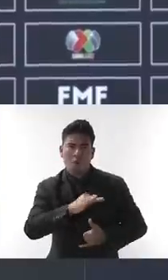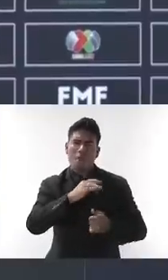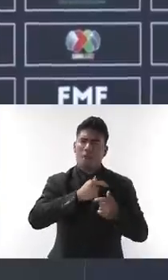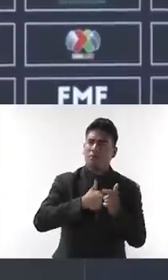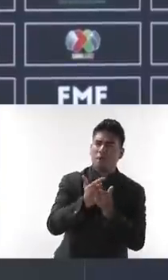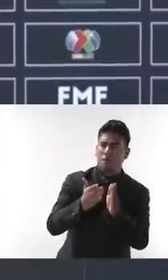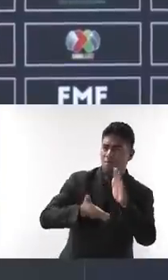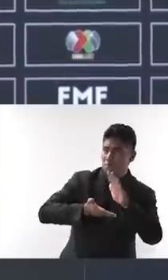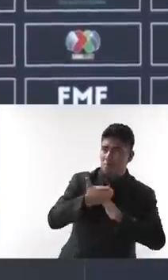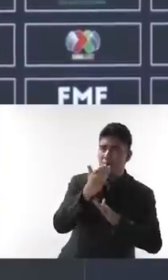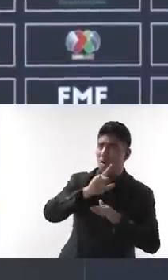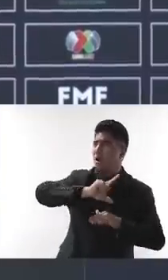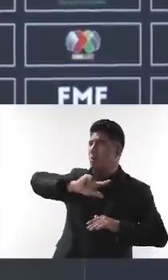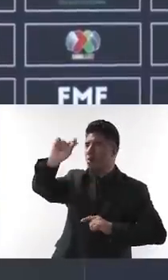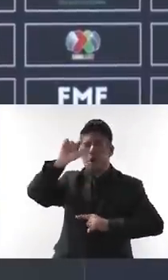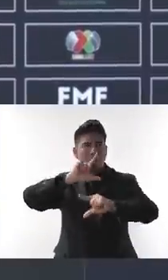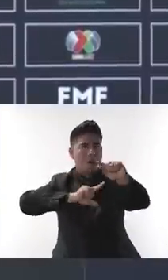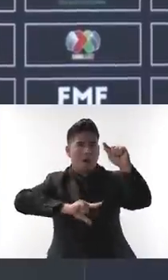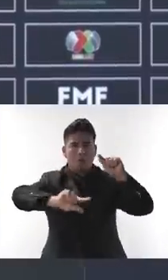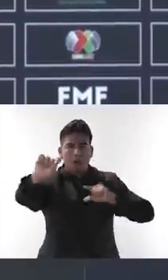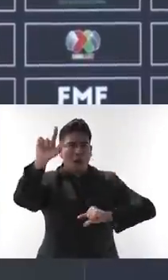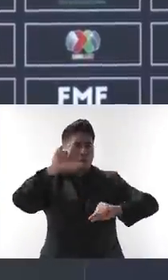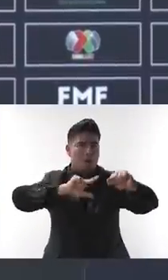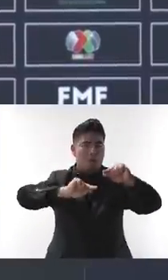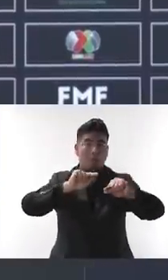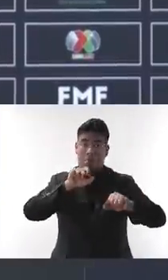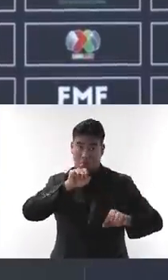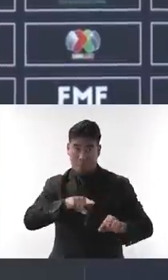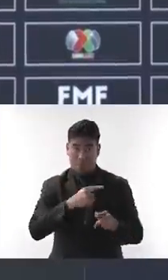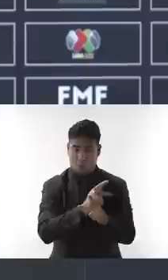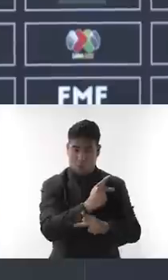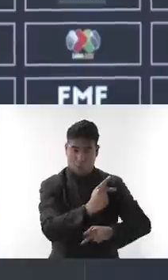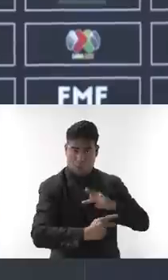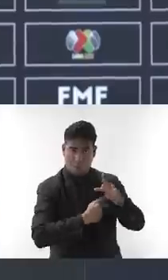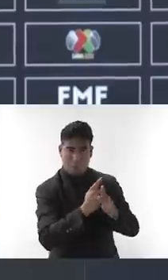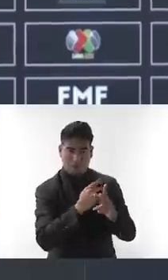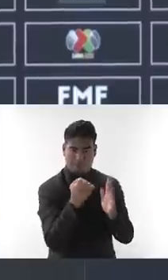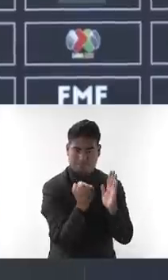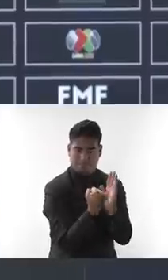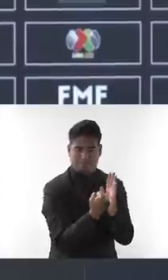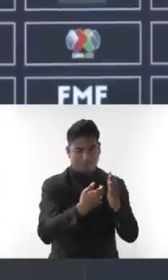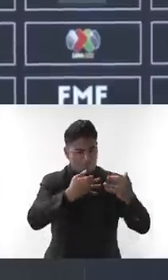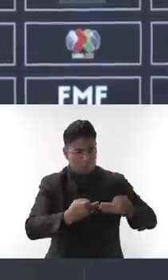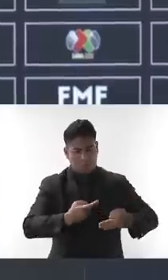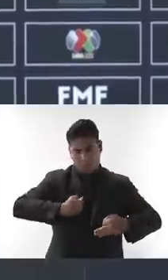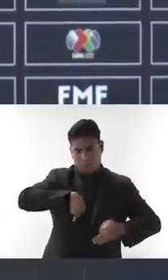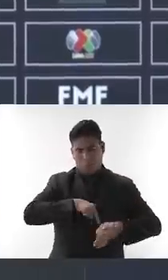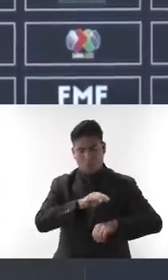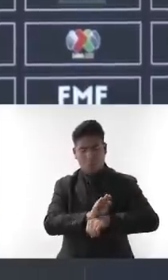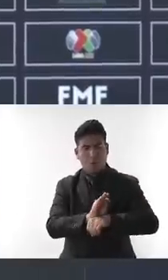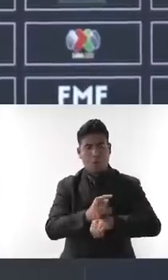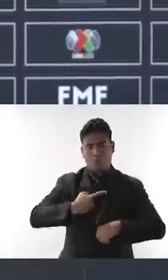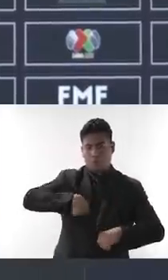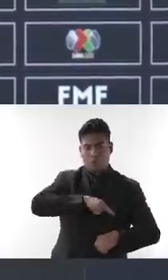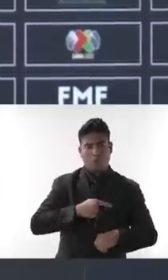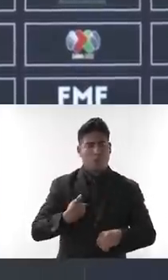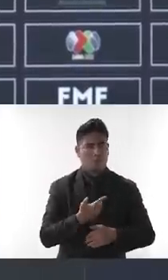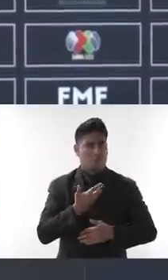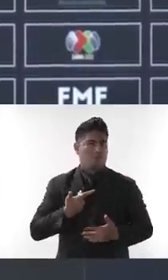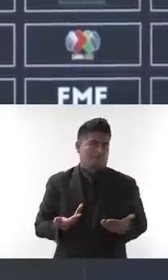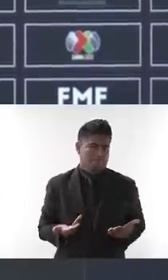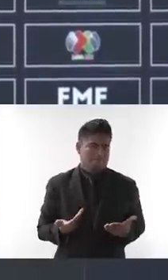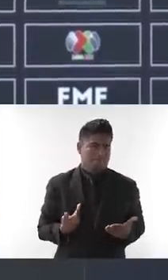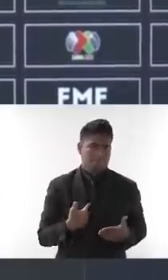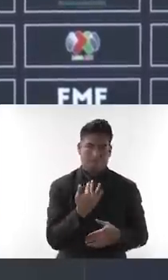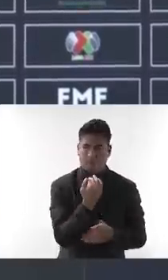de pasaportes, podamos ser mucho más ágiles, porque vemos ejemplos de otros países